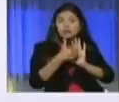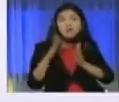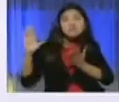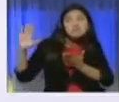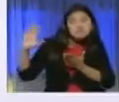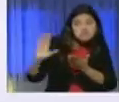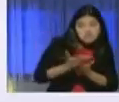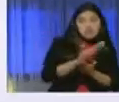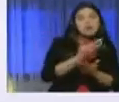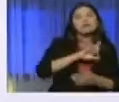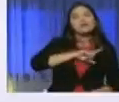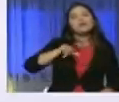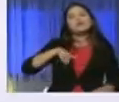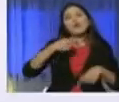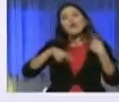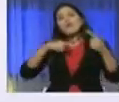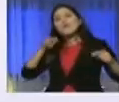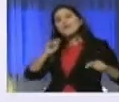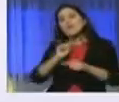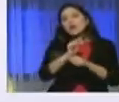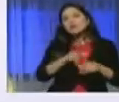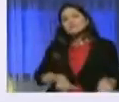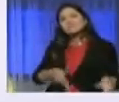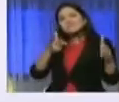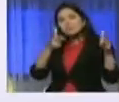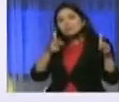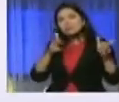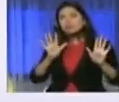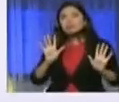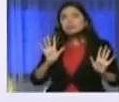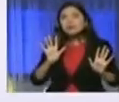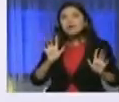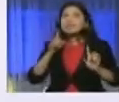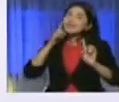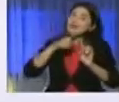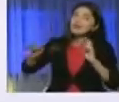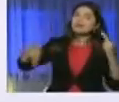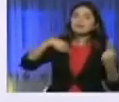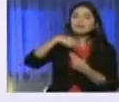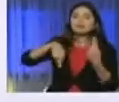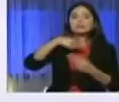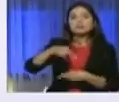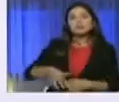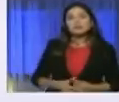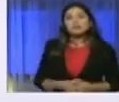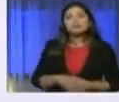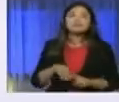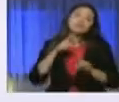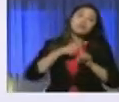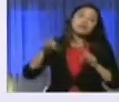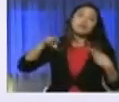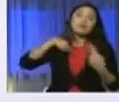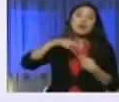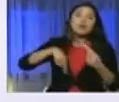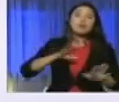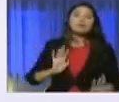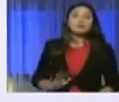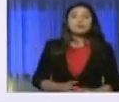nosotros regresaríamos con las armas en la mano. Ya sería otra revolución. Otra revolución sería la que haríamos.